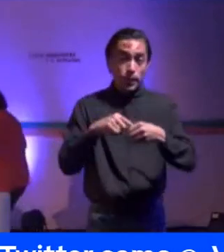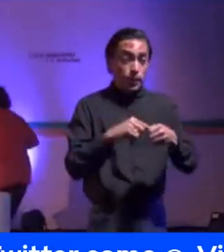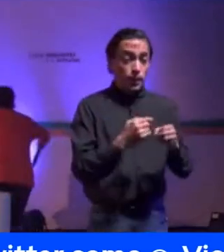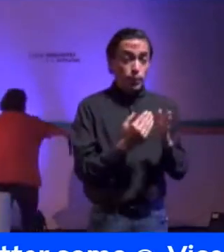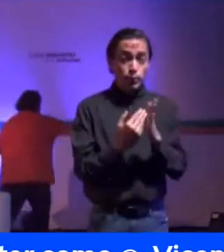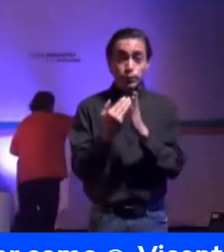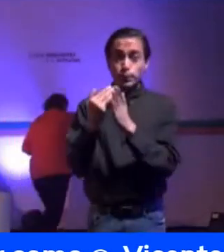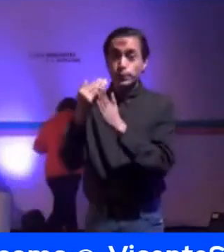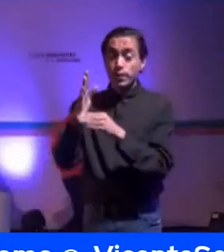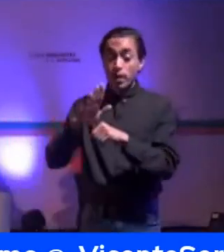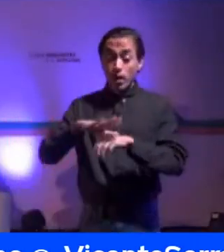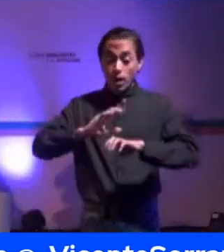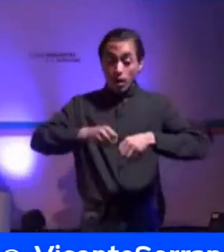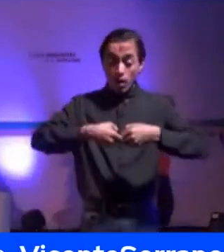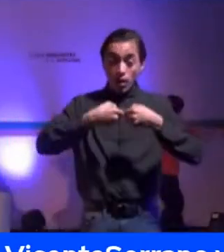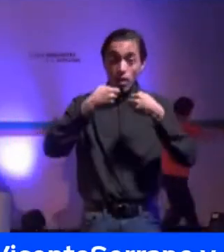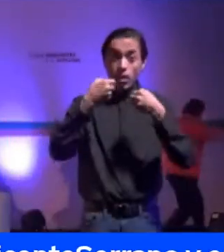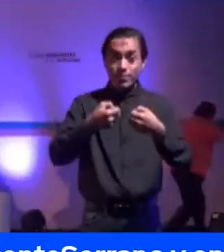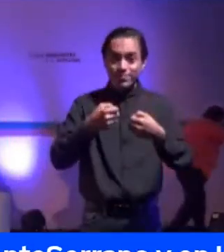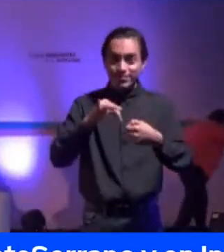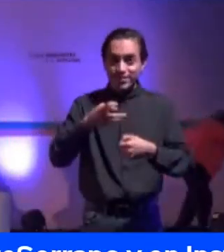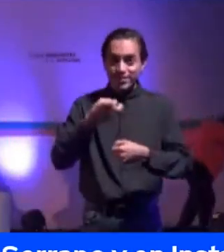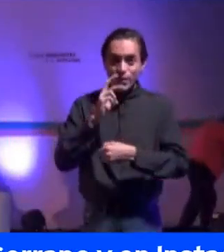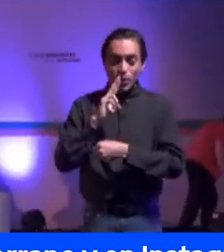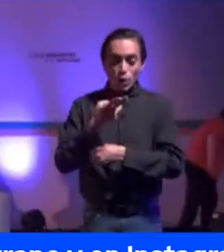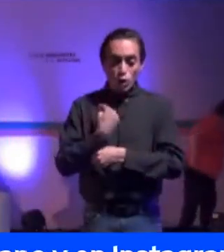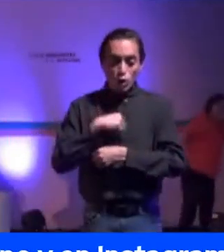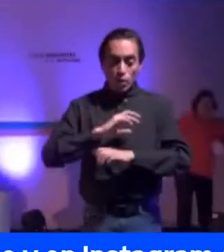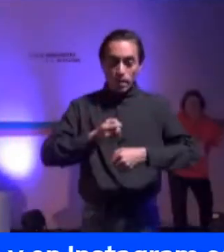sólidos estén los canales, más fuertes somos,